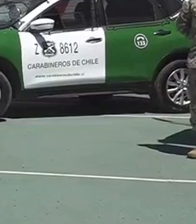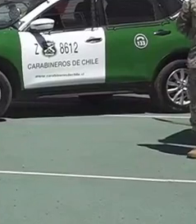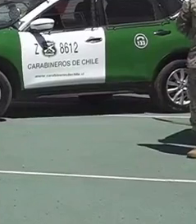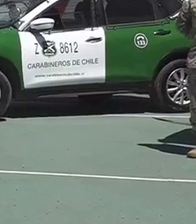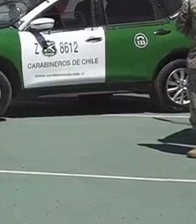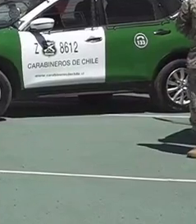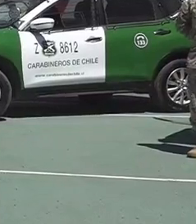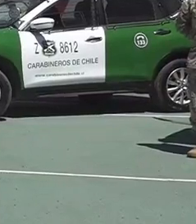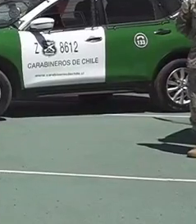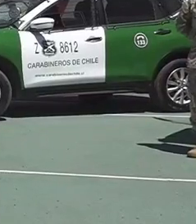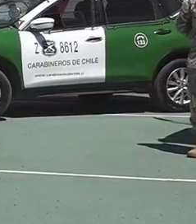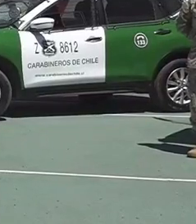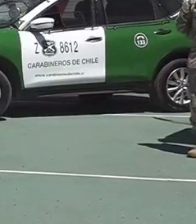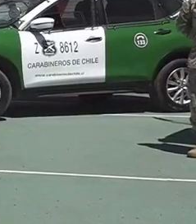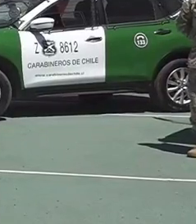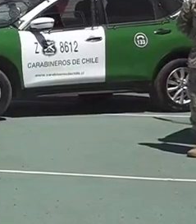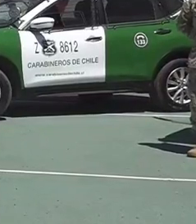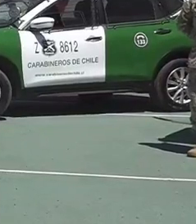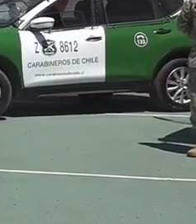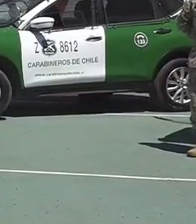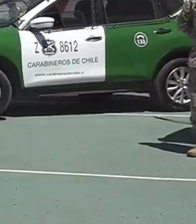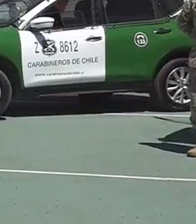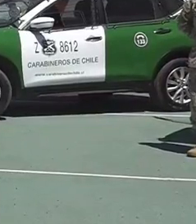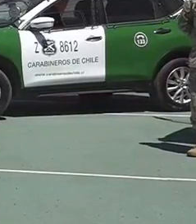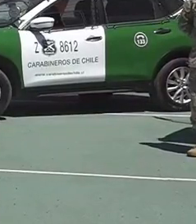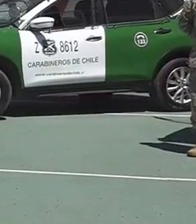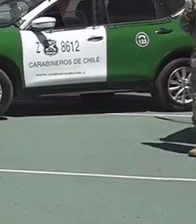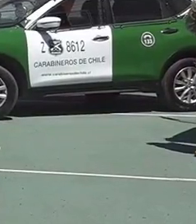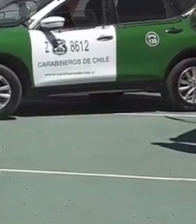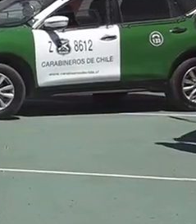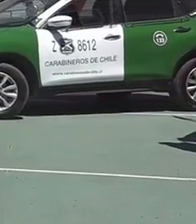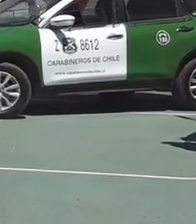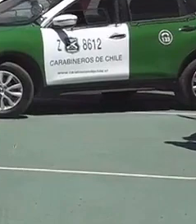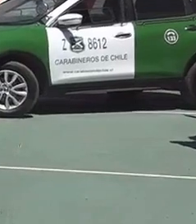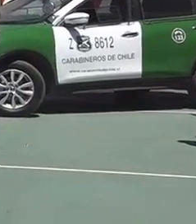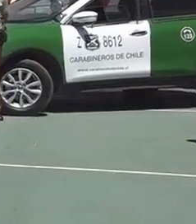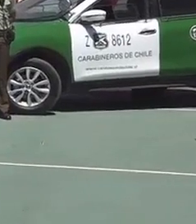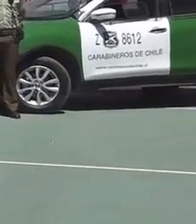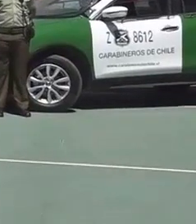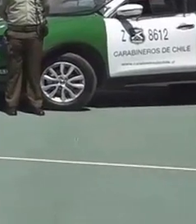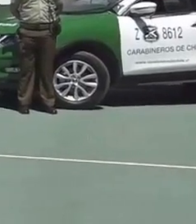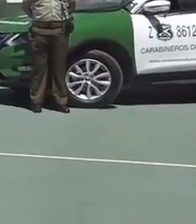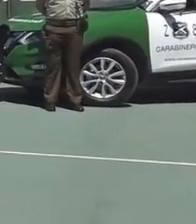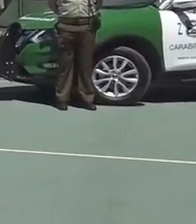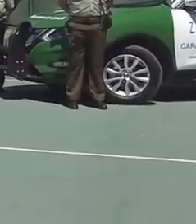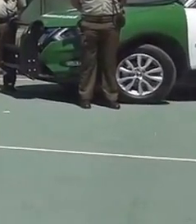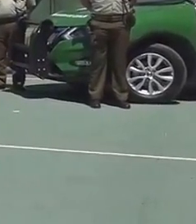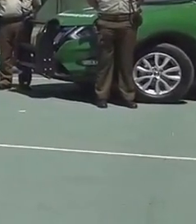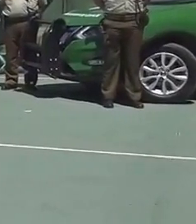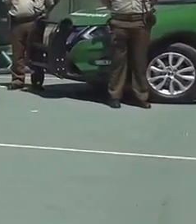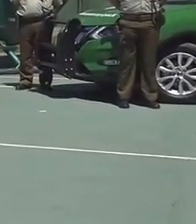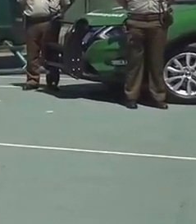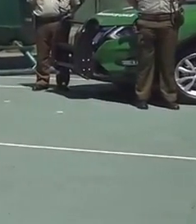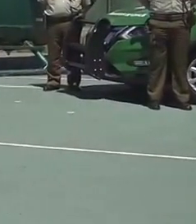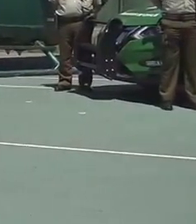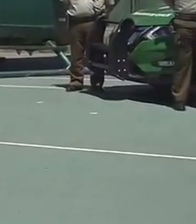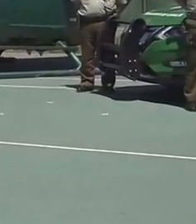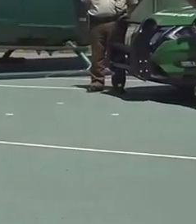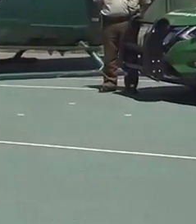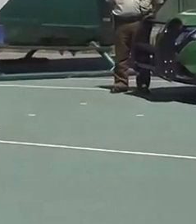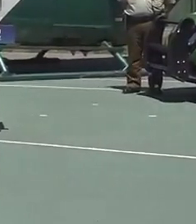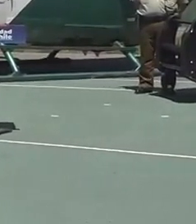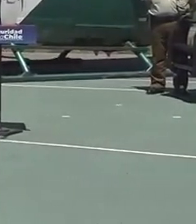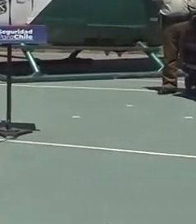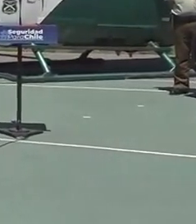pidió a su excelencia, el presidente de la República, señor Sebastián Piñera Echenique, en compañía del ministro del Interior y Seguridad Pública,